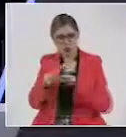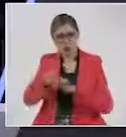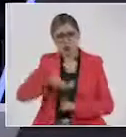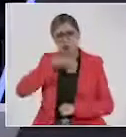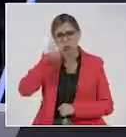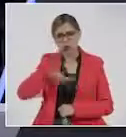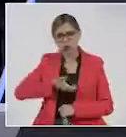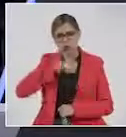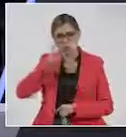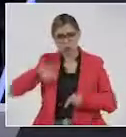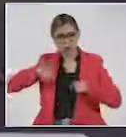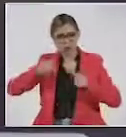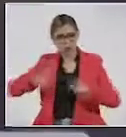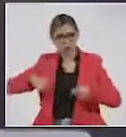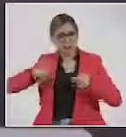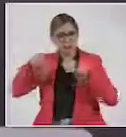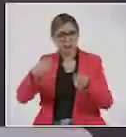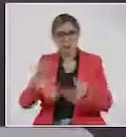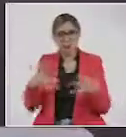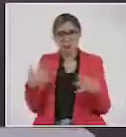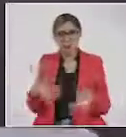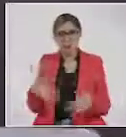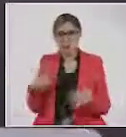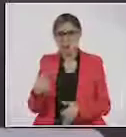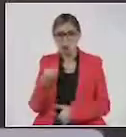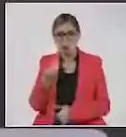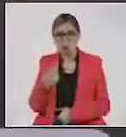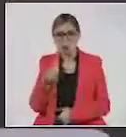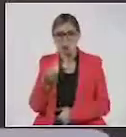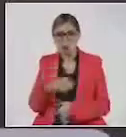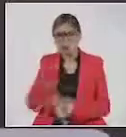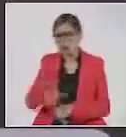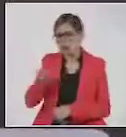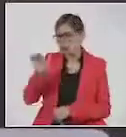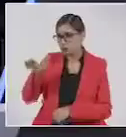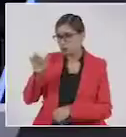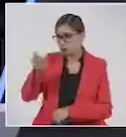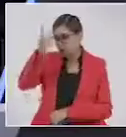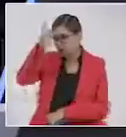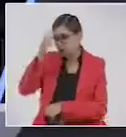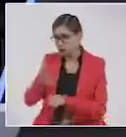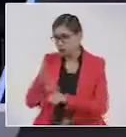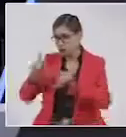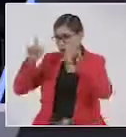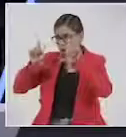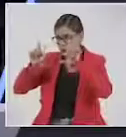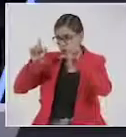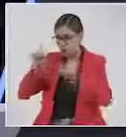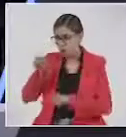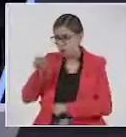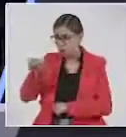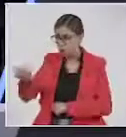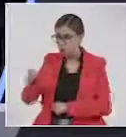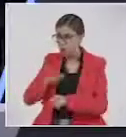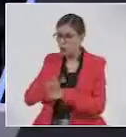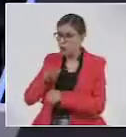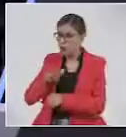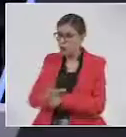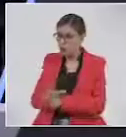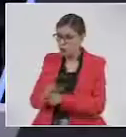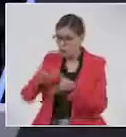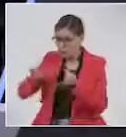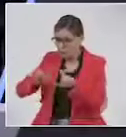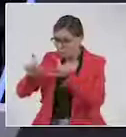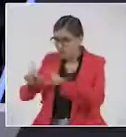tradición, pues fue todo un reto. Oye, como director de fotografía, platícanos qué fue lo que captaste, lo que capturaste y quisiste transmitir a través